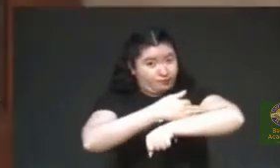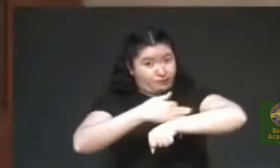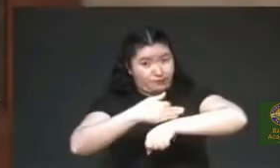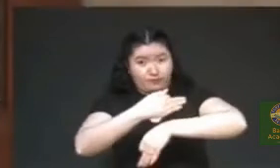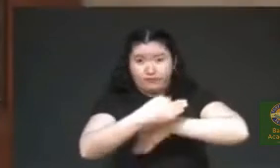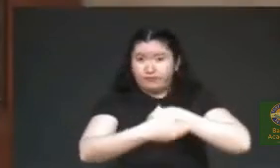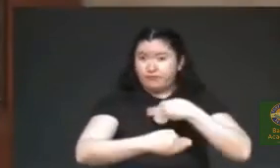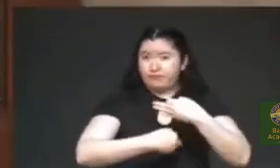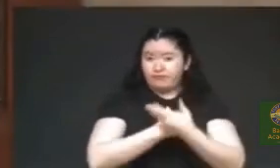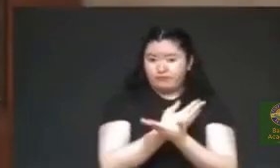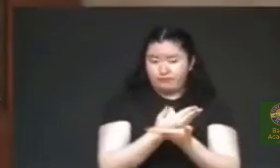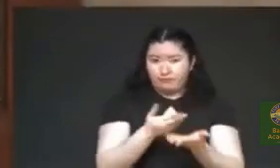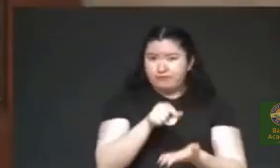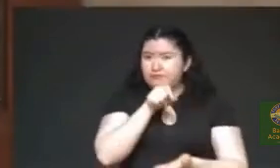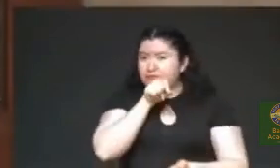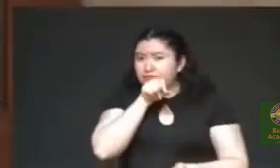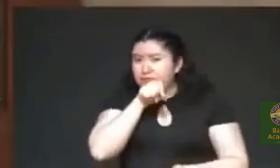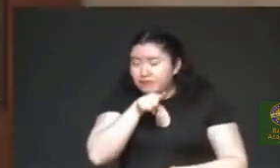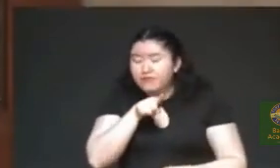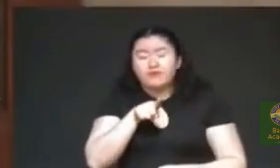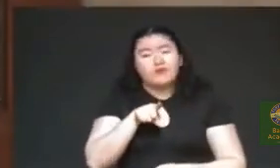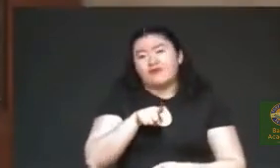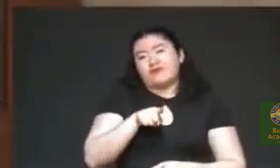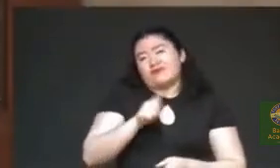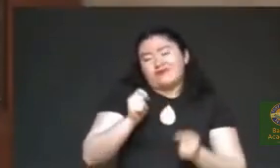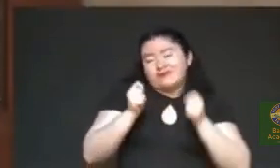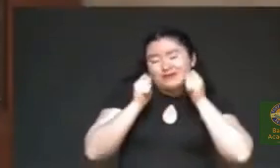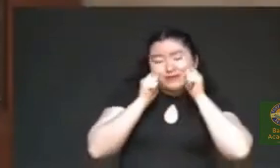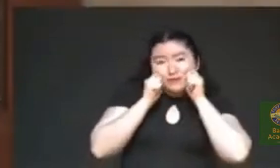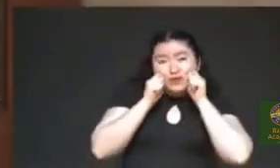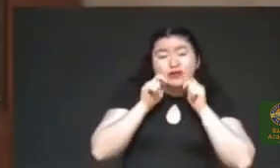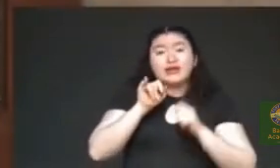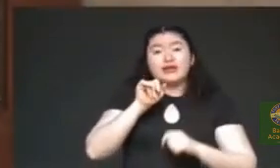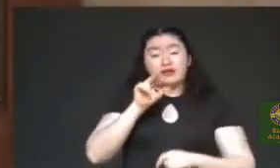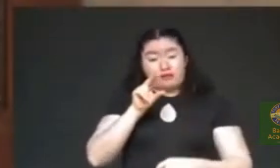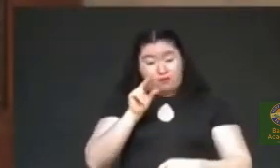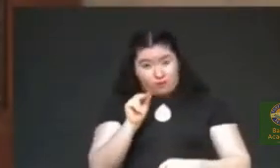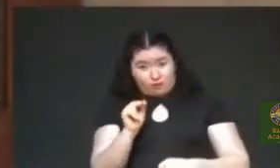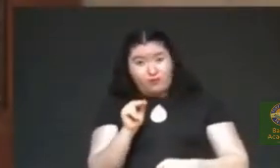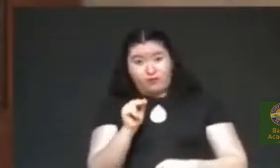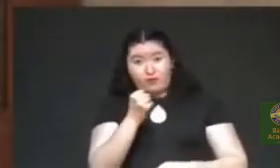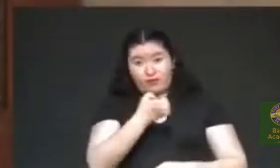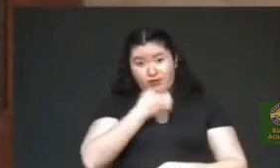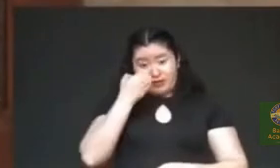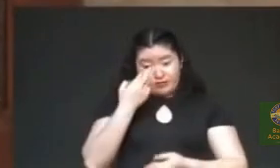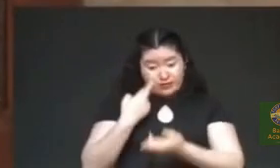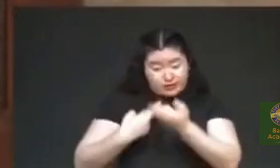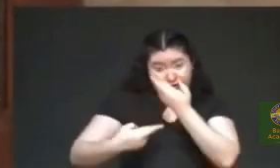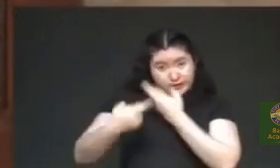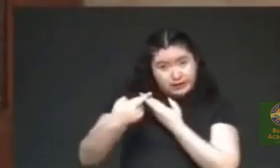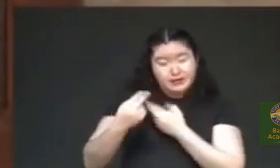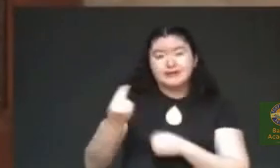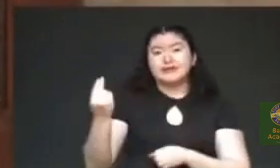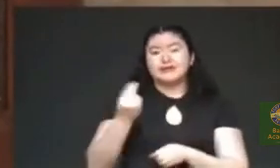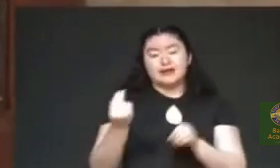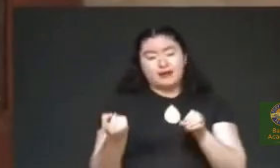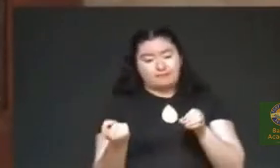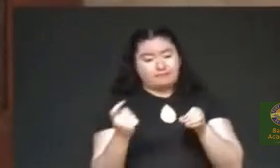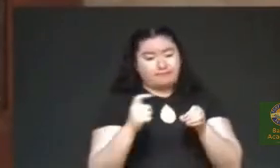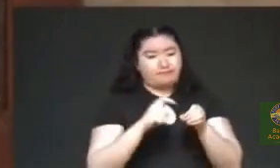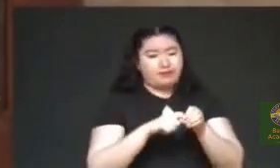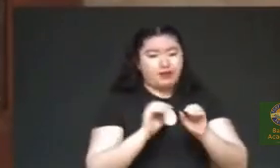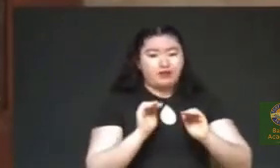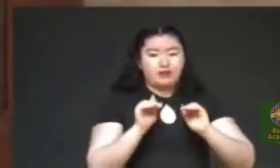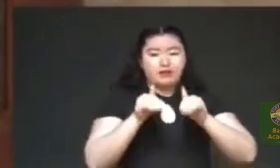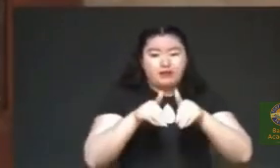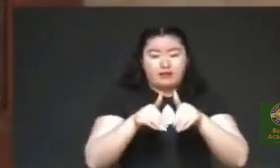los niñas y niños, con independencia de que vayan a ir o no, se inscriban. ¿Por qué? Porque una vez ya